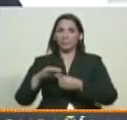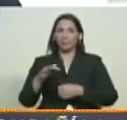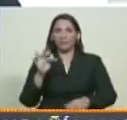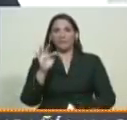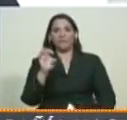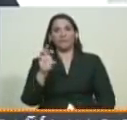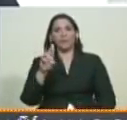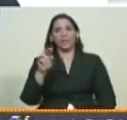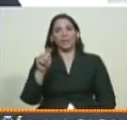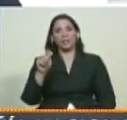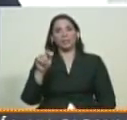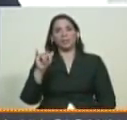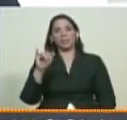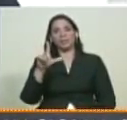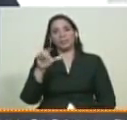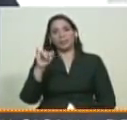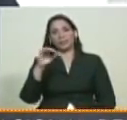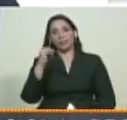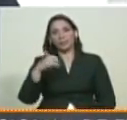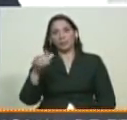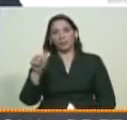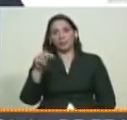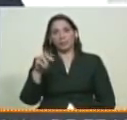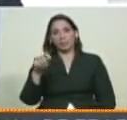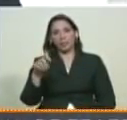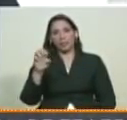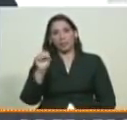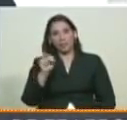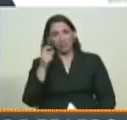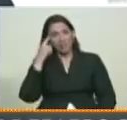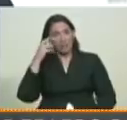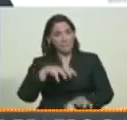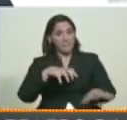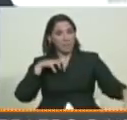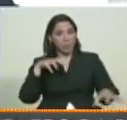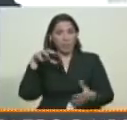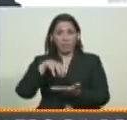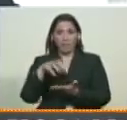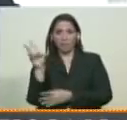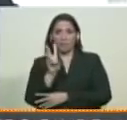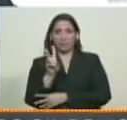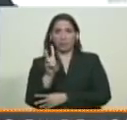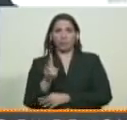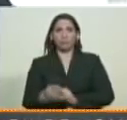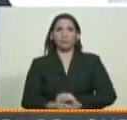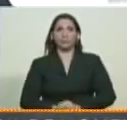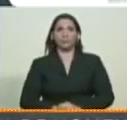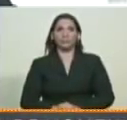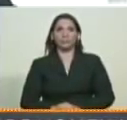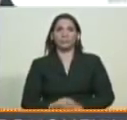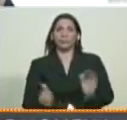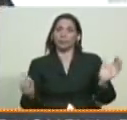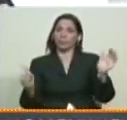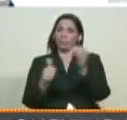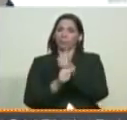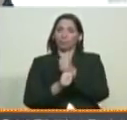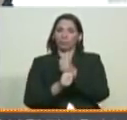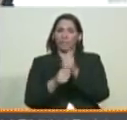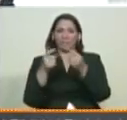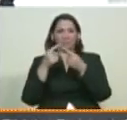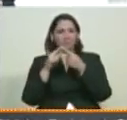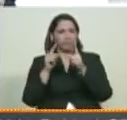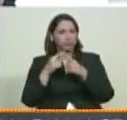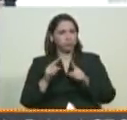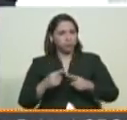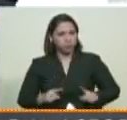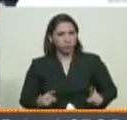de Venezuela, con mayoría Fertinitro, con mayoría accionaria del Estado venezolano, se encontraron múltiples irregularidades